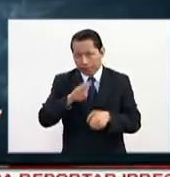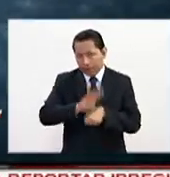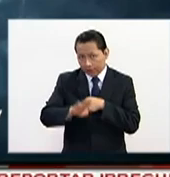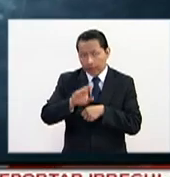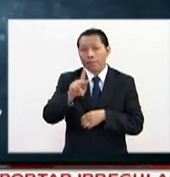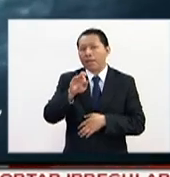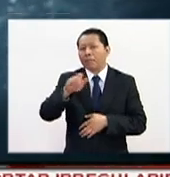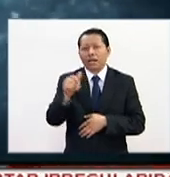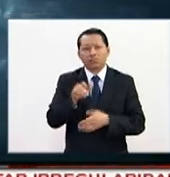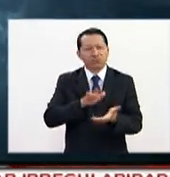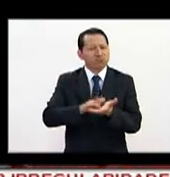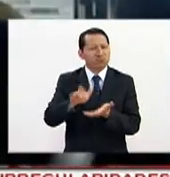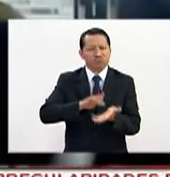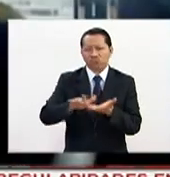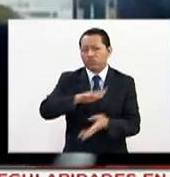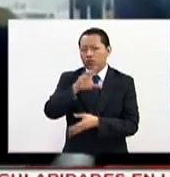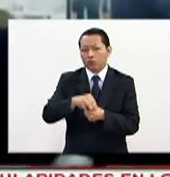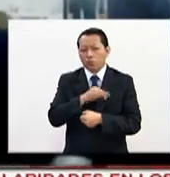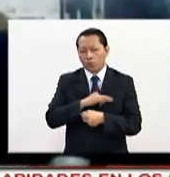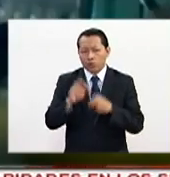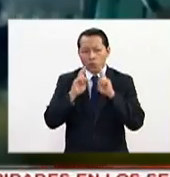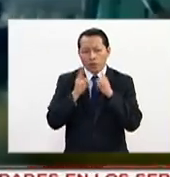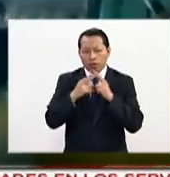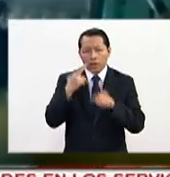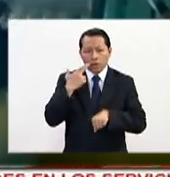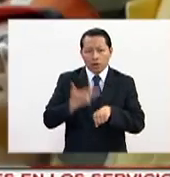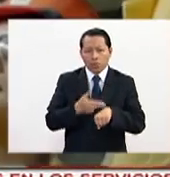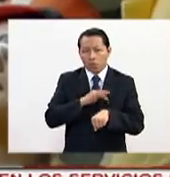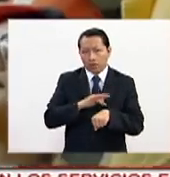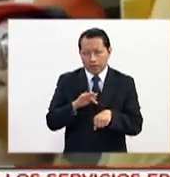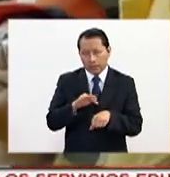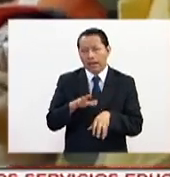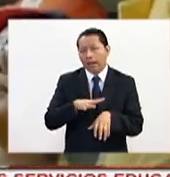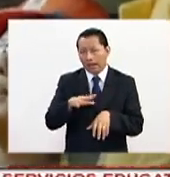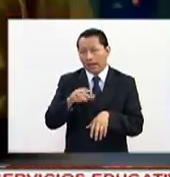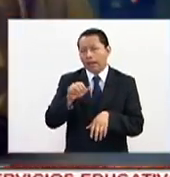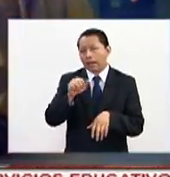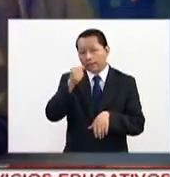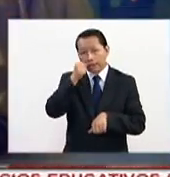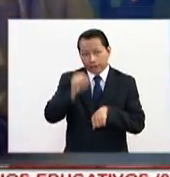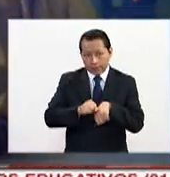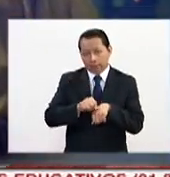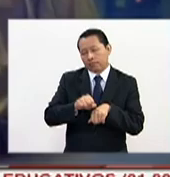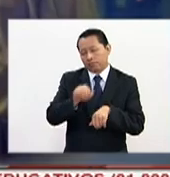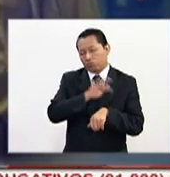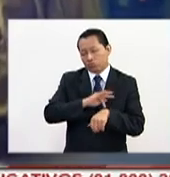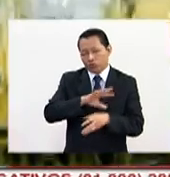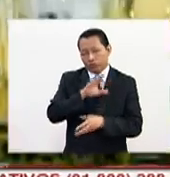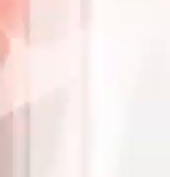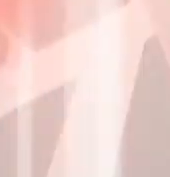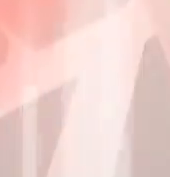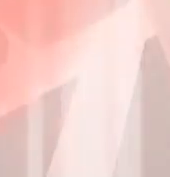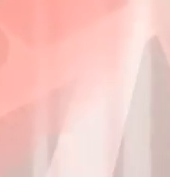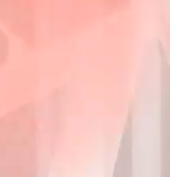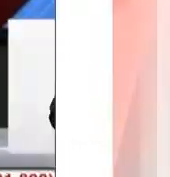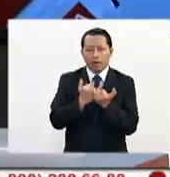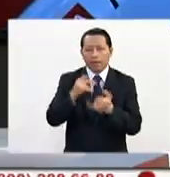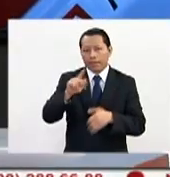Pemex ha colaborado estrechamente con la Unidad de Responsabilidades de la Secretaría de la Función Pública y de la PGR.